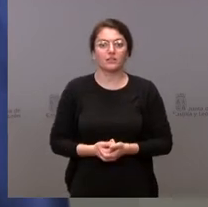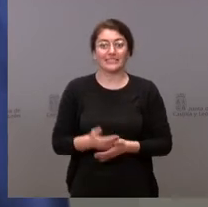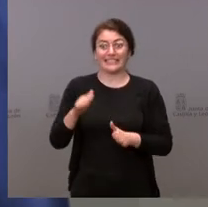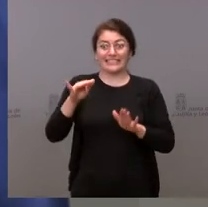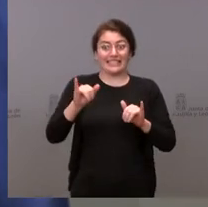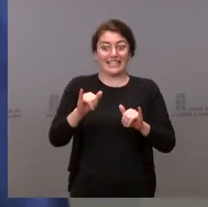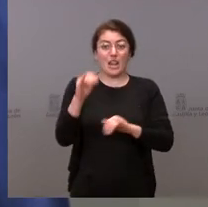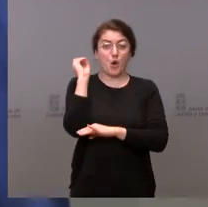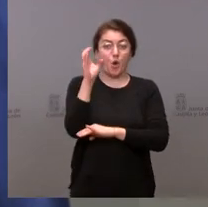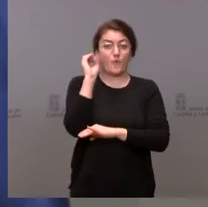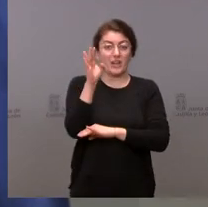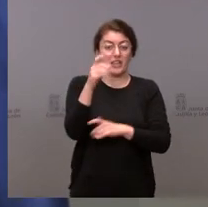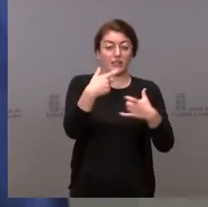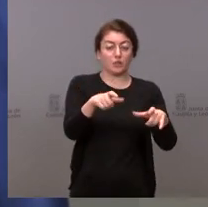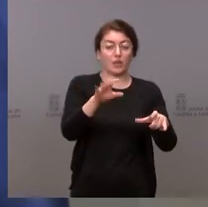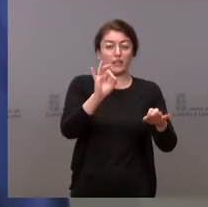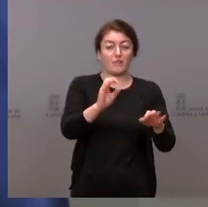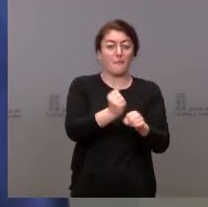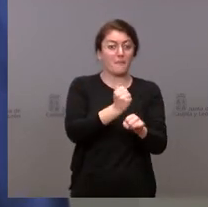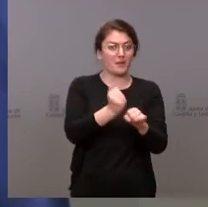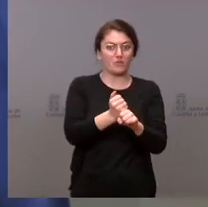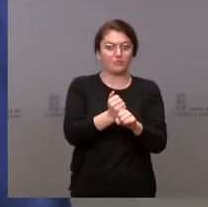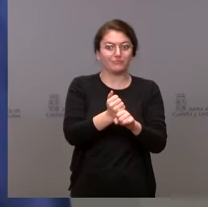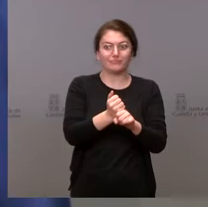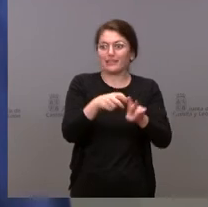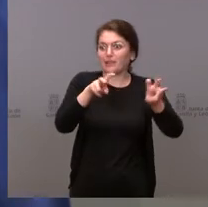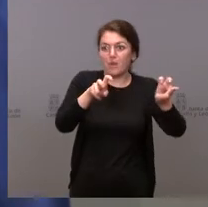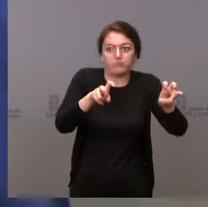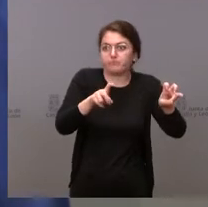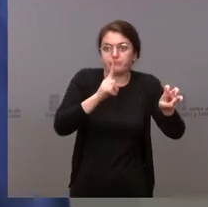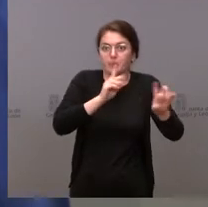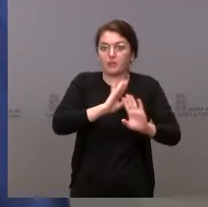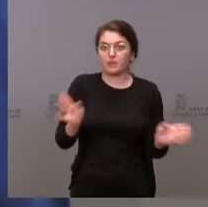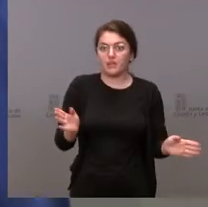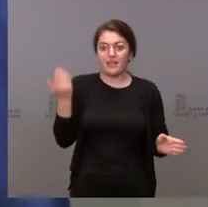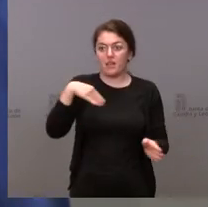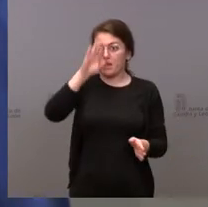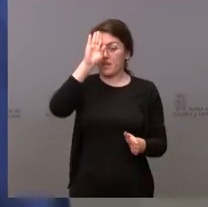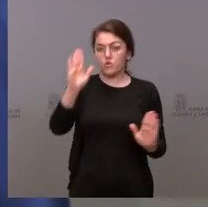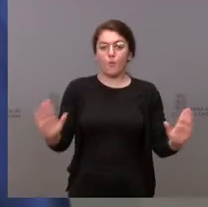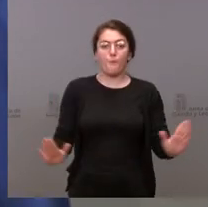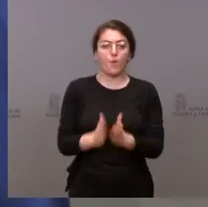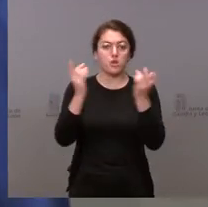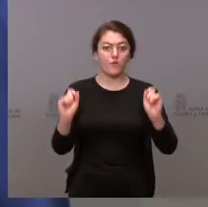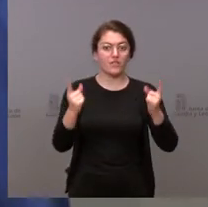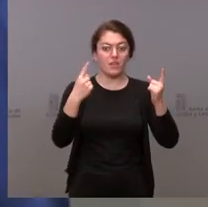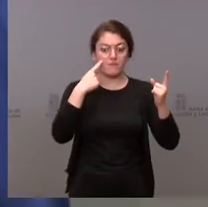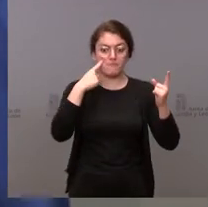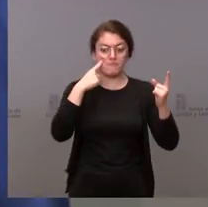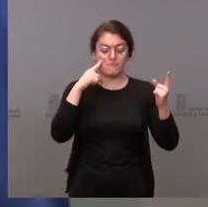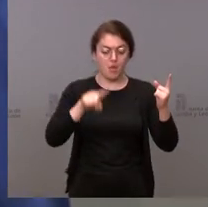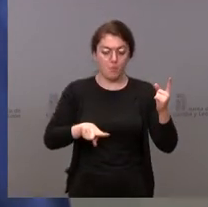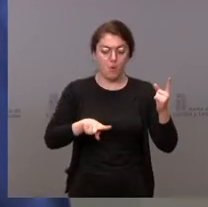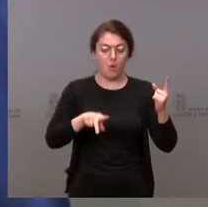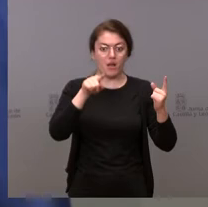de empleo directamente vimos en el boletín oficial un reparto de fondos que excluye a castilla y